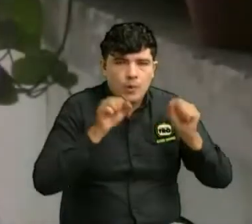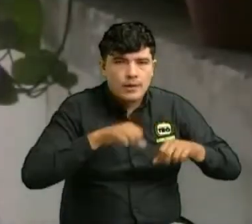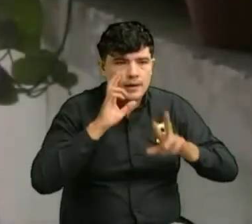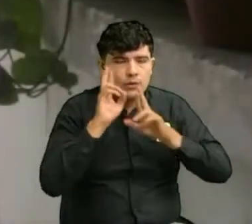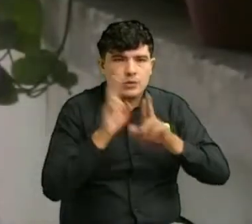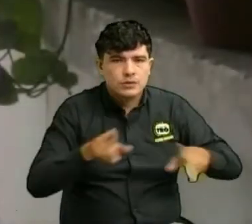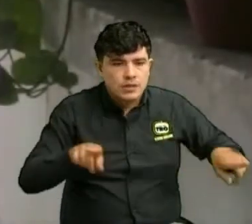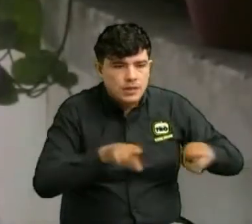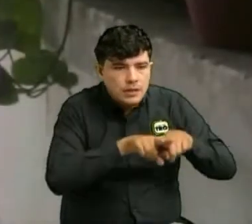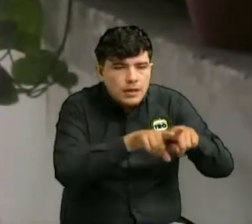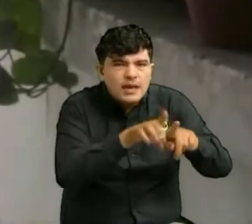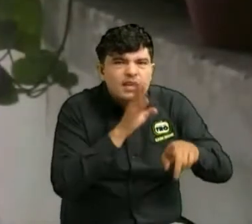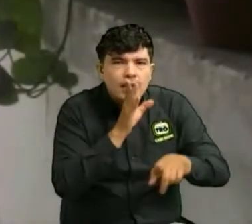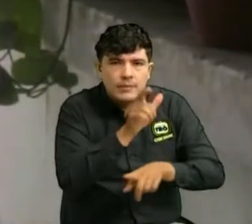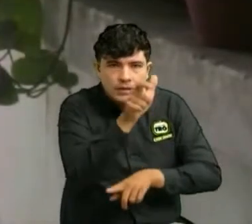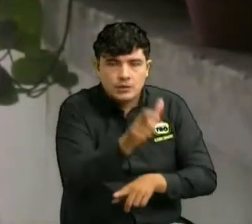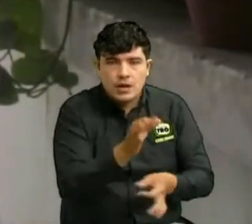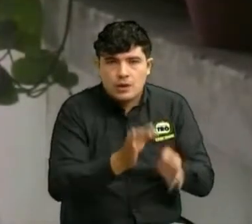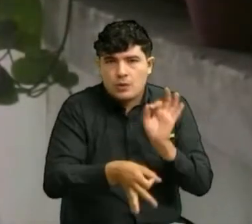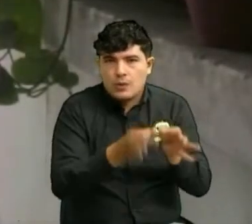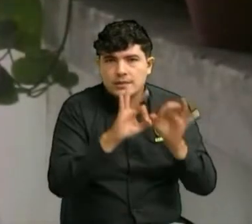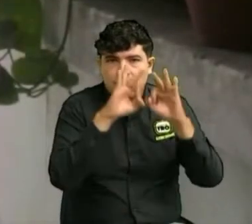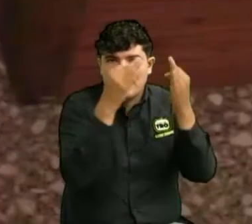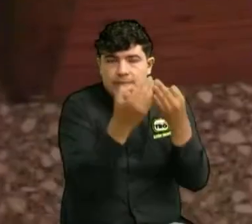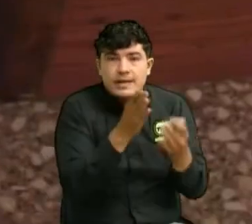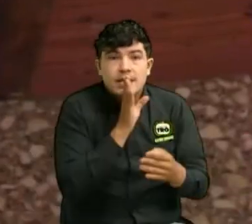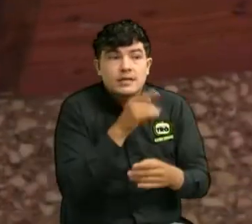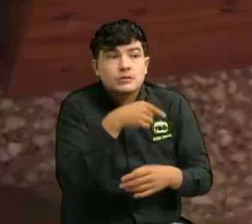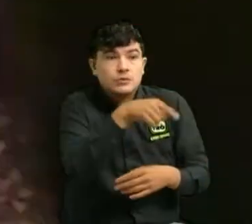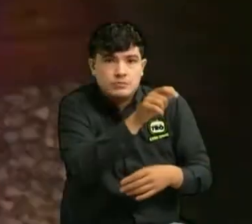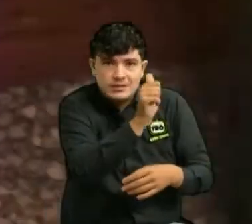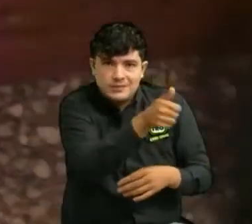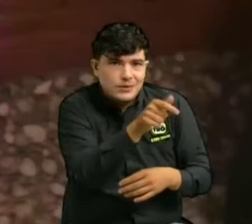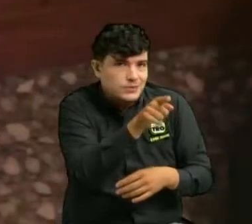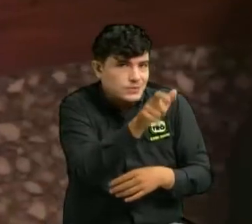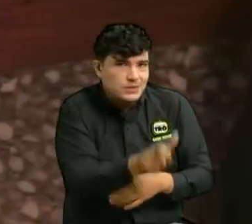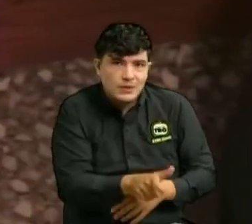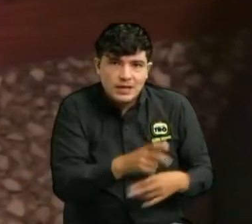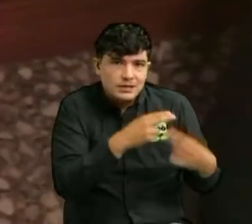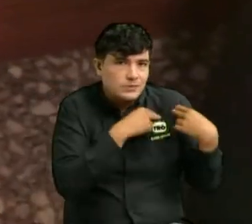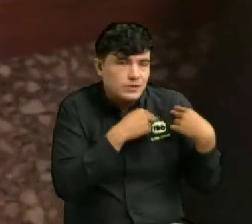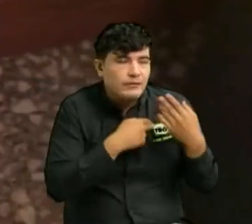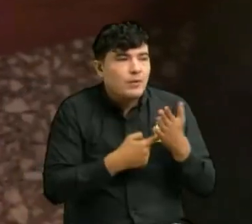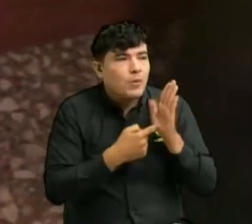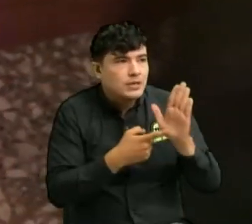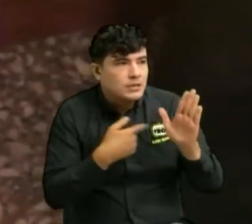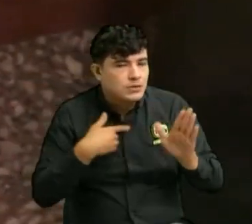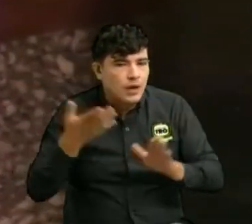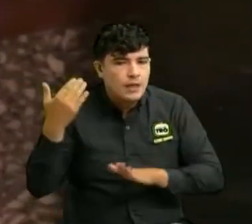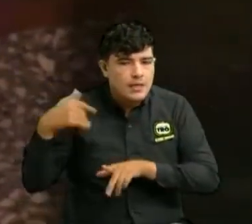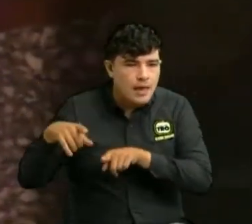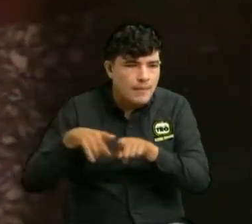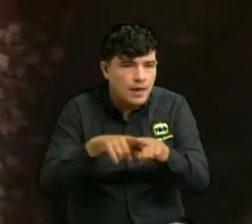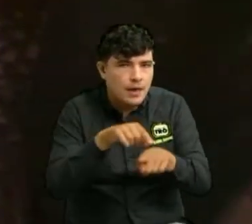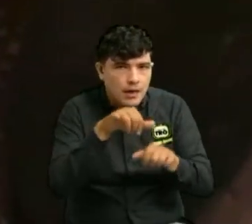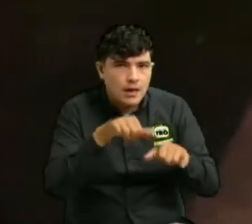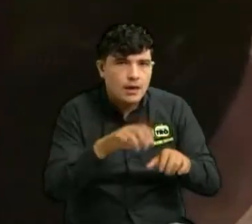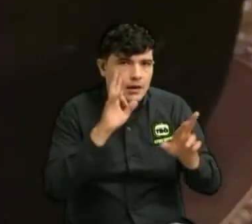la declara un juez de familia y pues le corresponderá a esta persona demostrar esa unión marital de